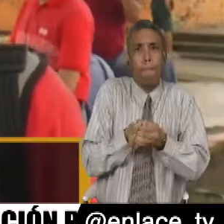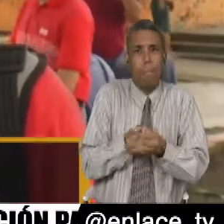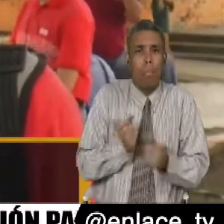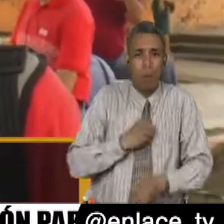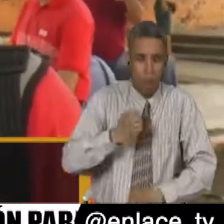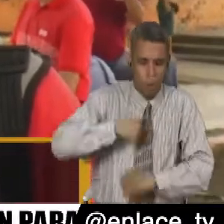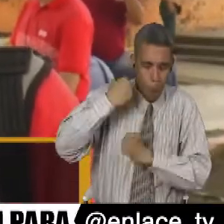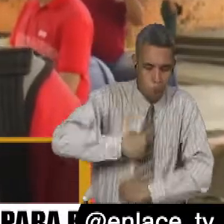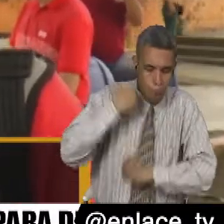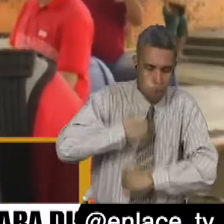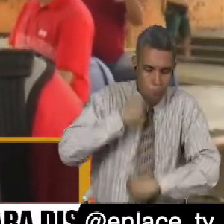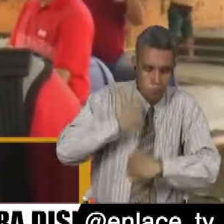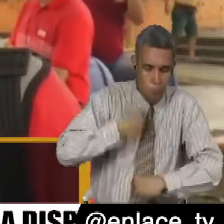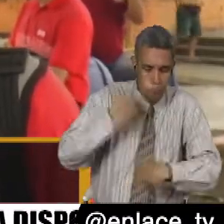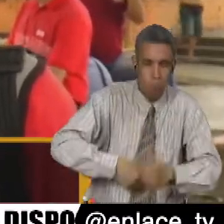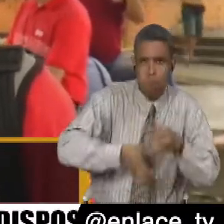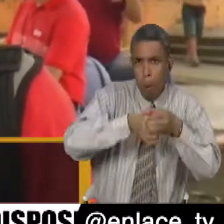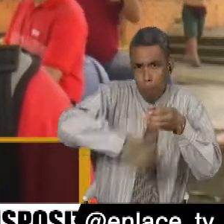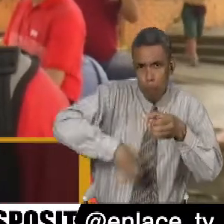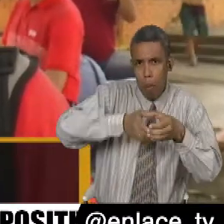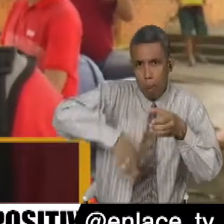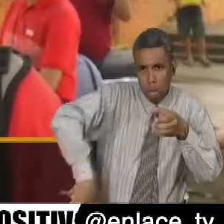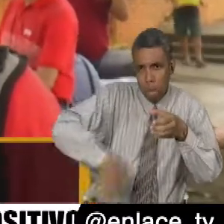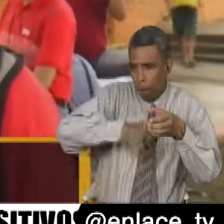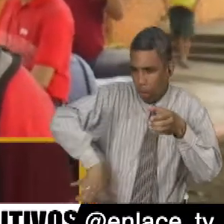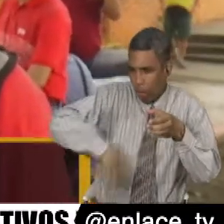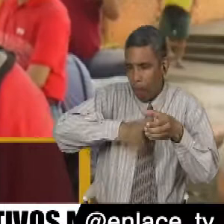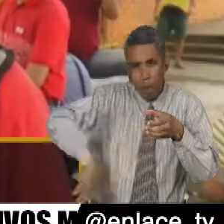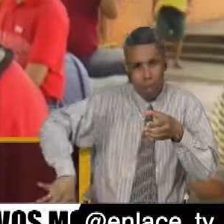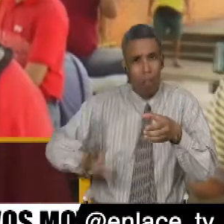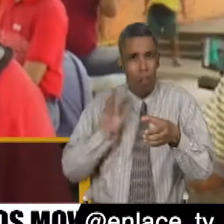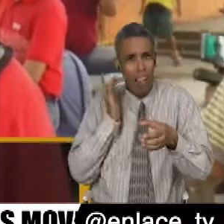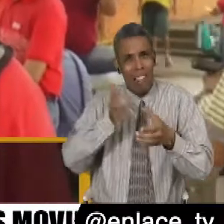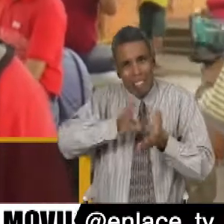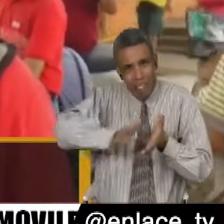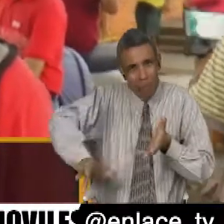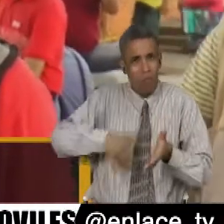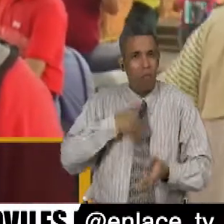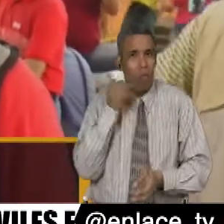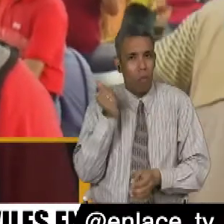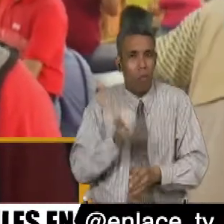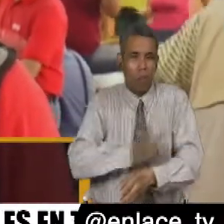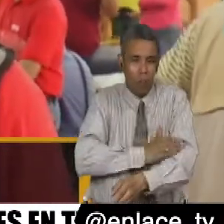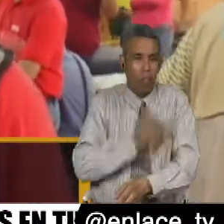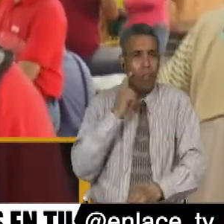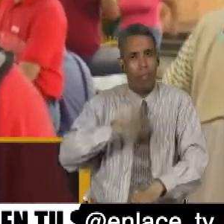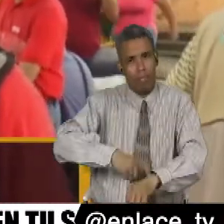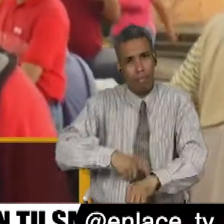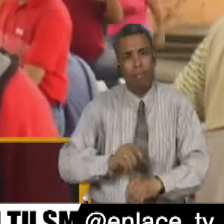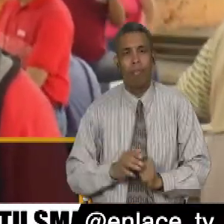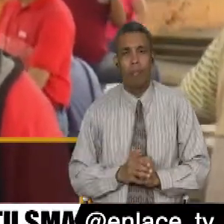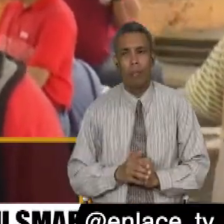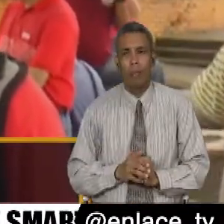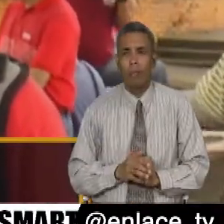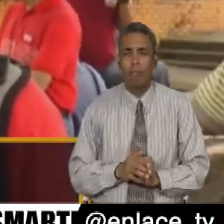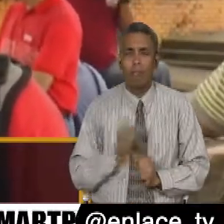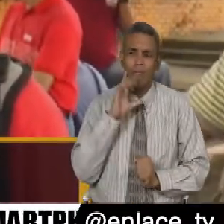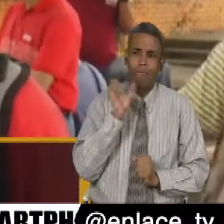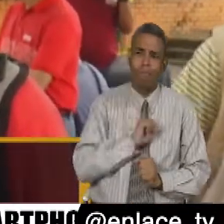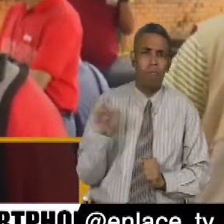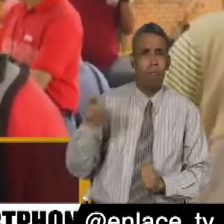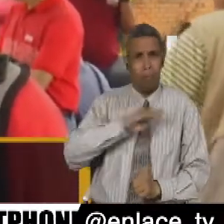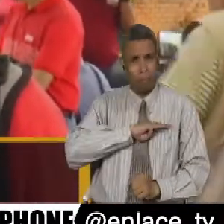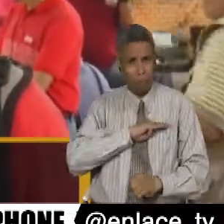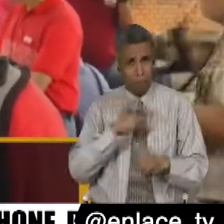con el tema de que que no se puede que porque van los funcionarios a la cárcel no estoy voluntad de administración en la cual pueden llegar